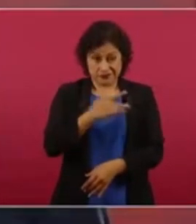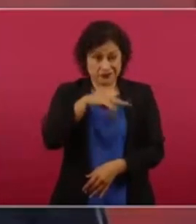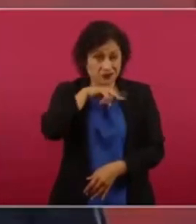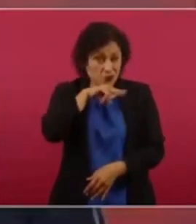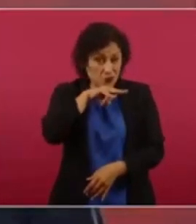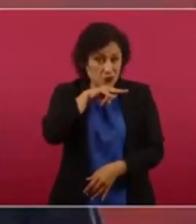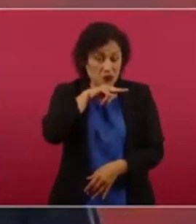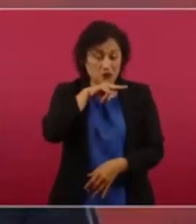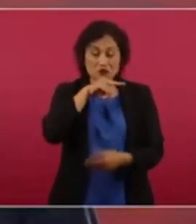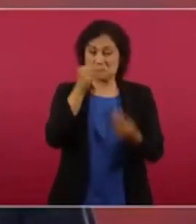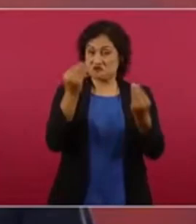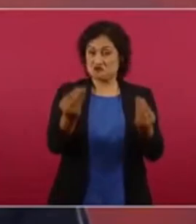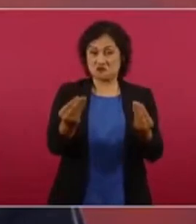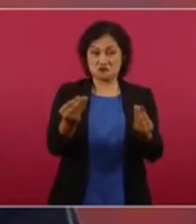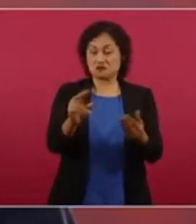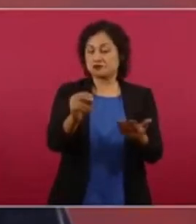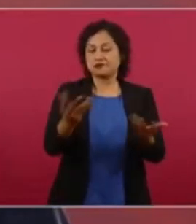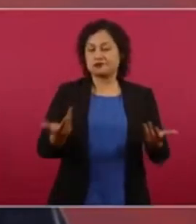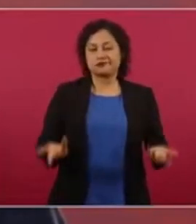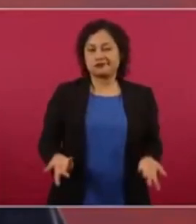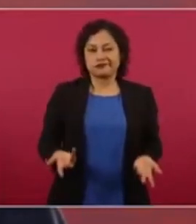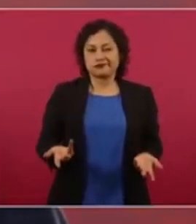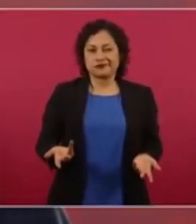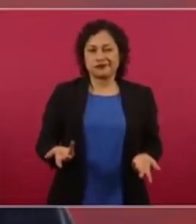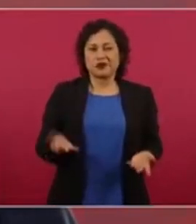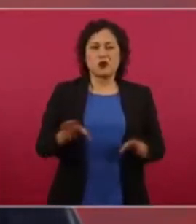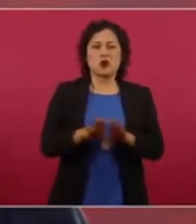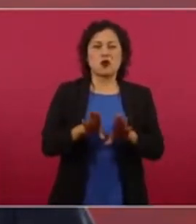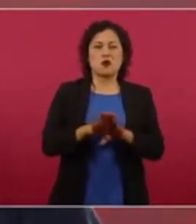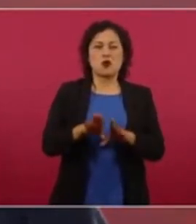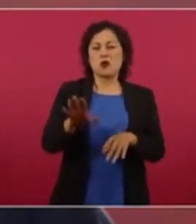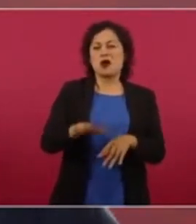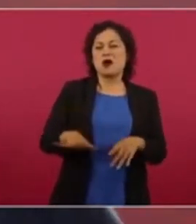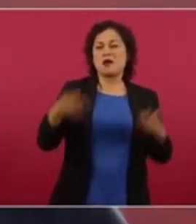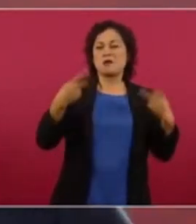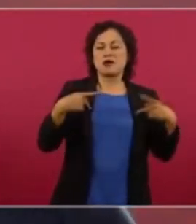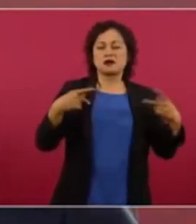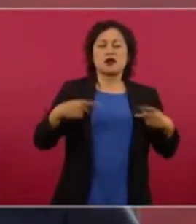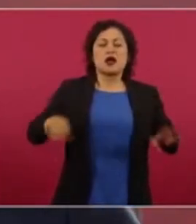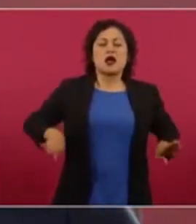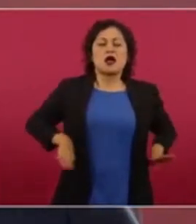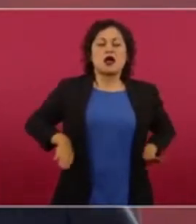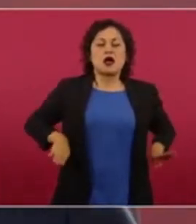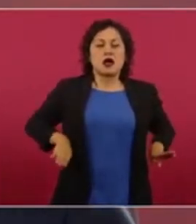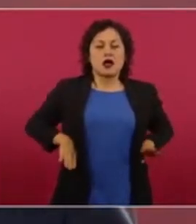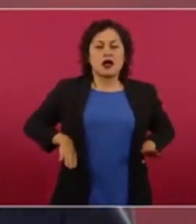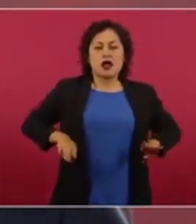de que lo asimilen los conservadores,